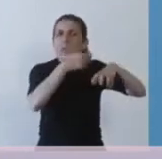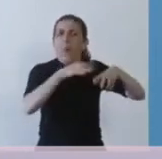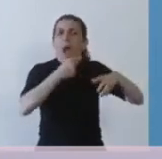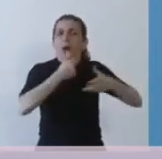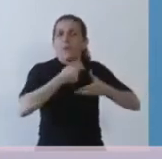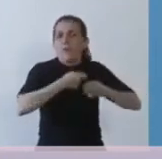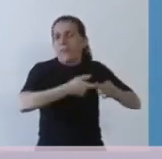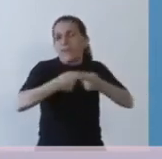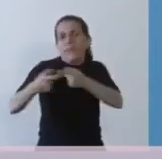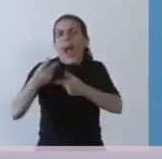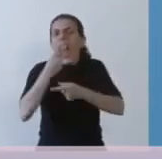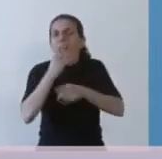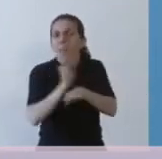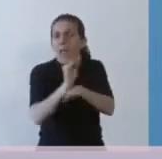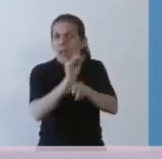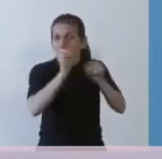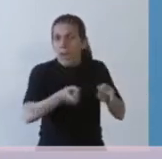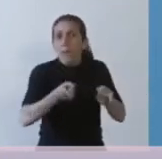contención de sectores